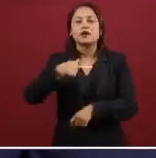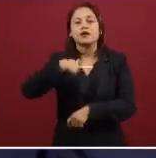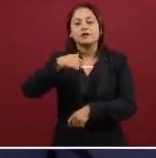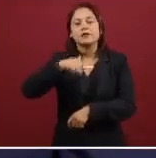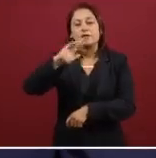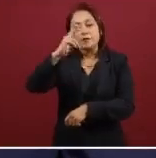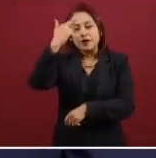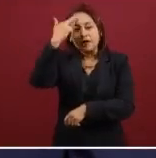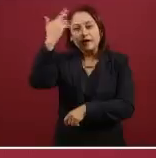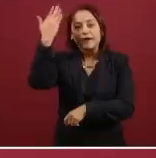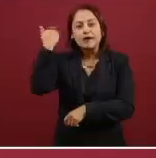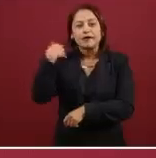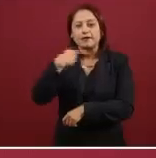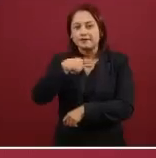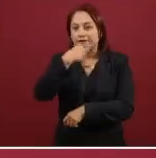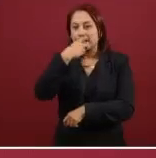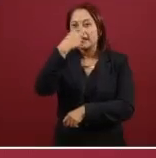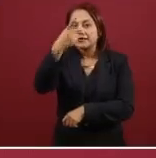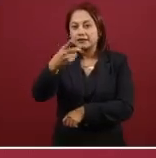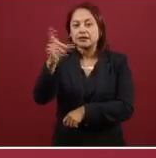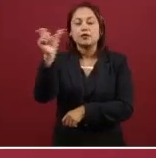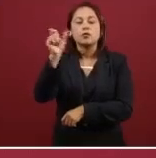conocer un memorándum